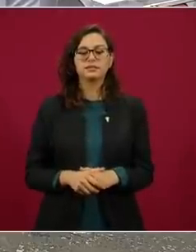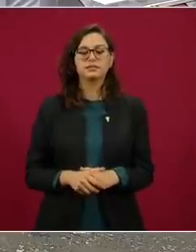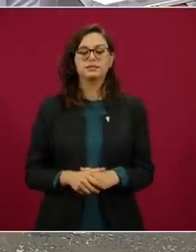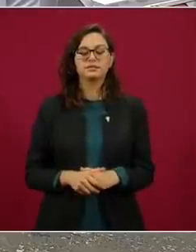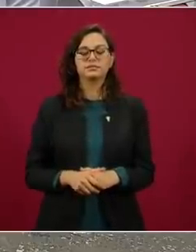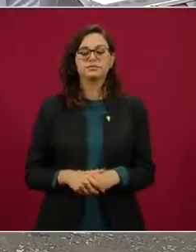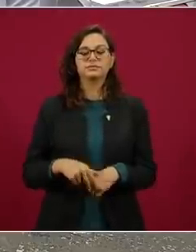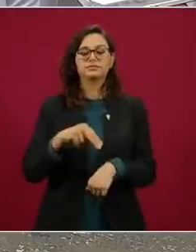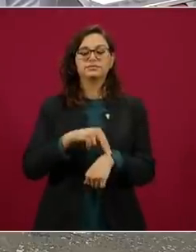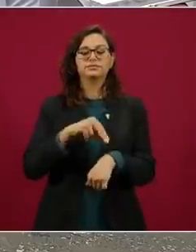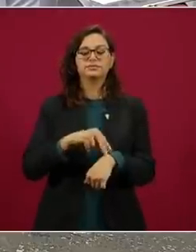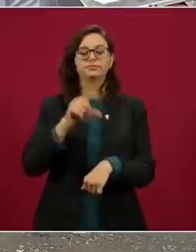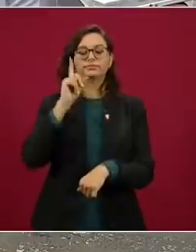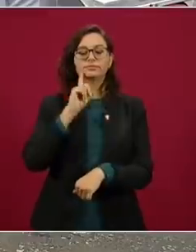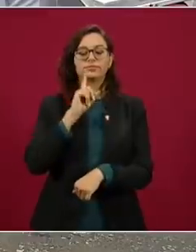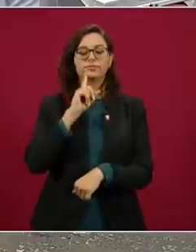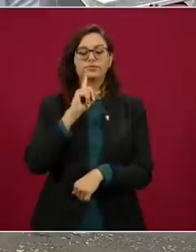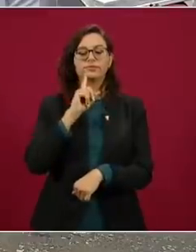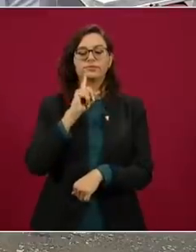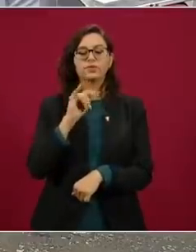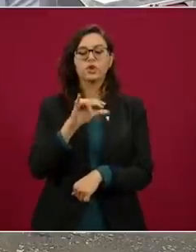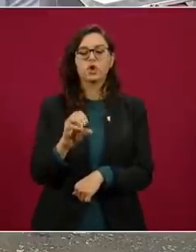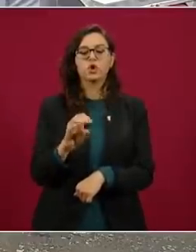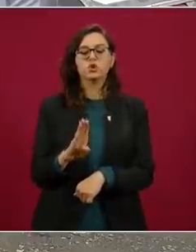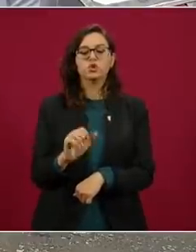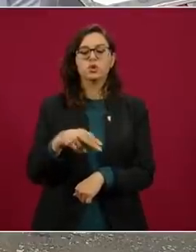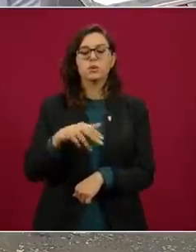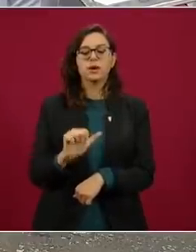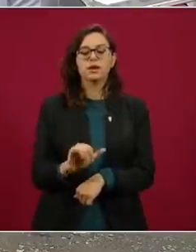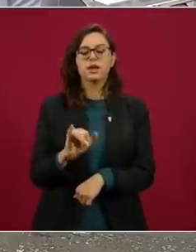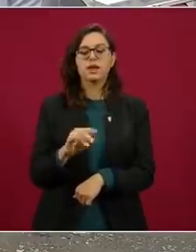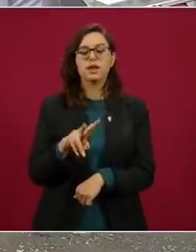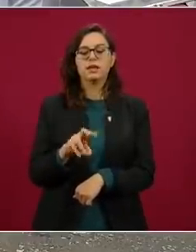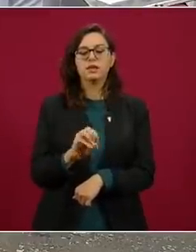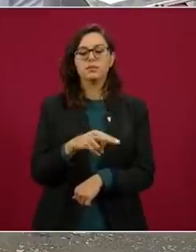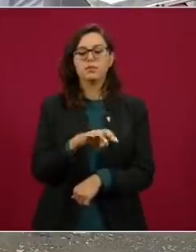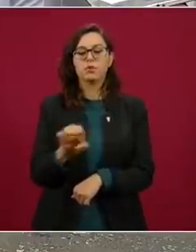médico giovanna ivonne ruiz cruz